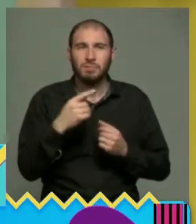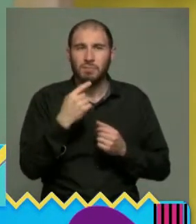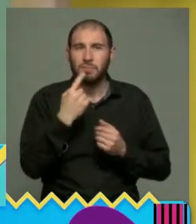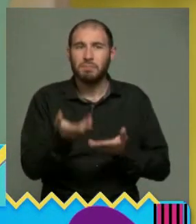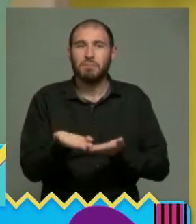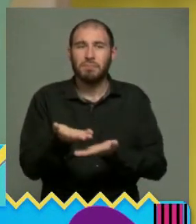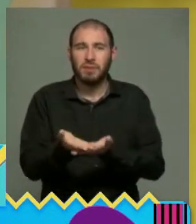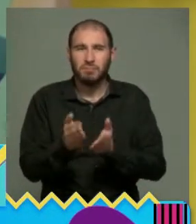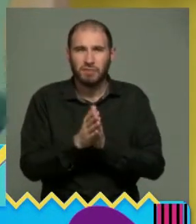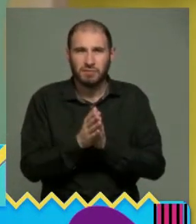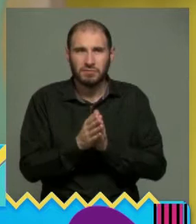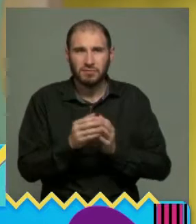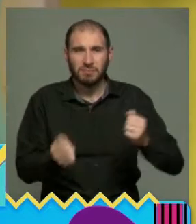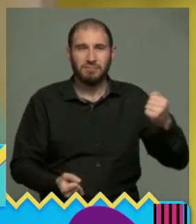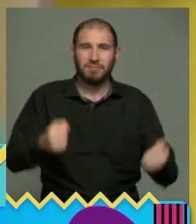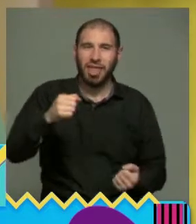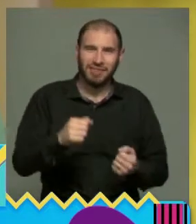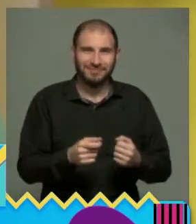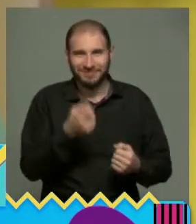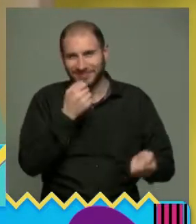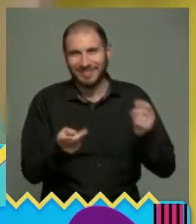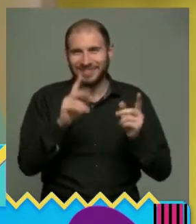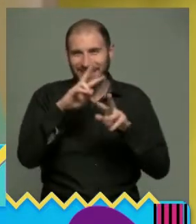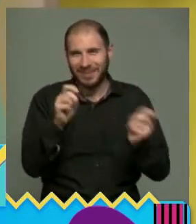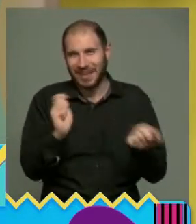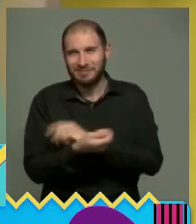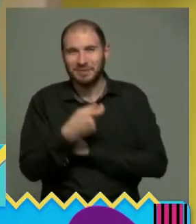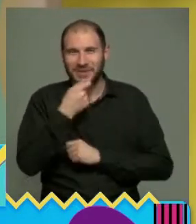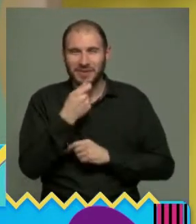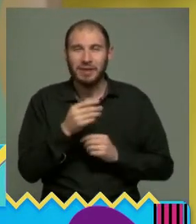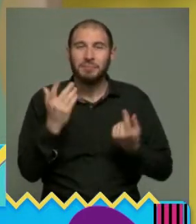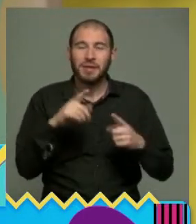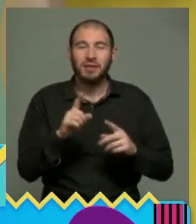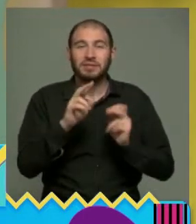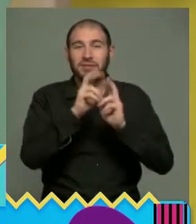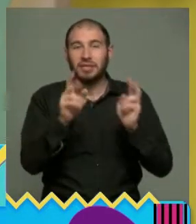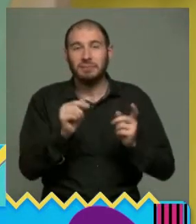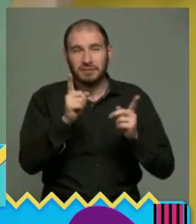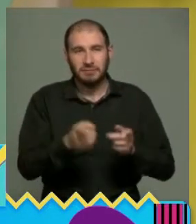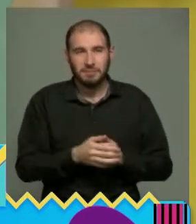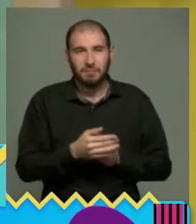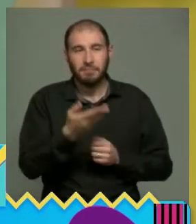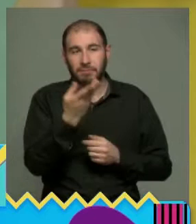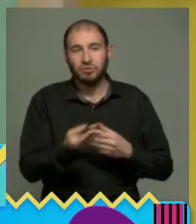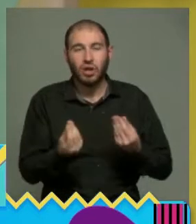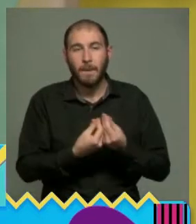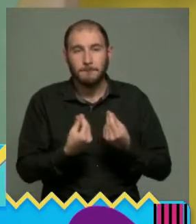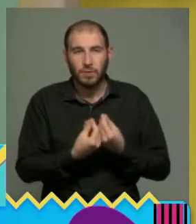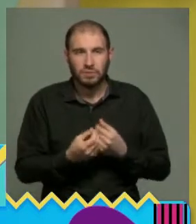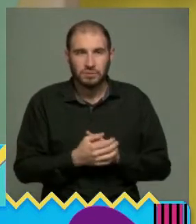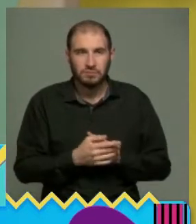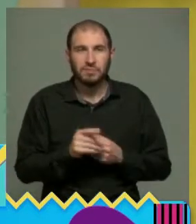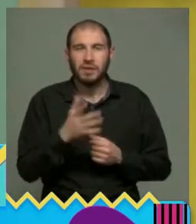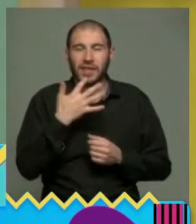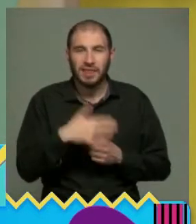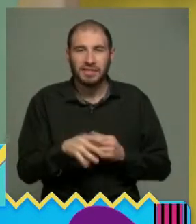voy a pedir realizar un volantazo, valga la redundancia en este programa, pero para tocar un tema que también a muchos que también